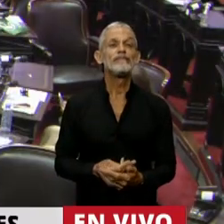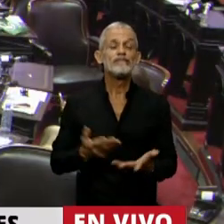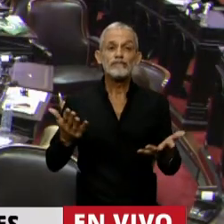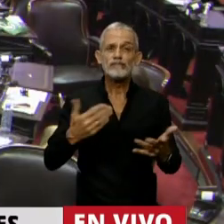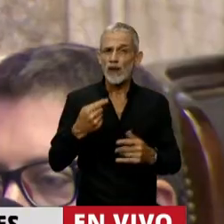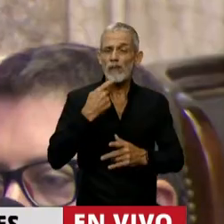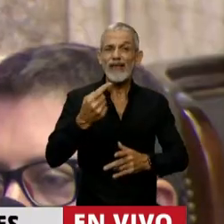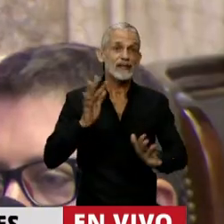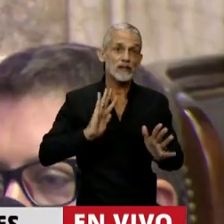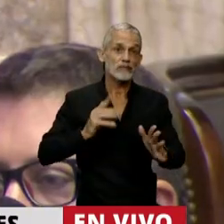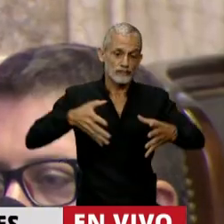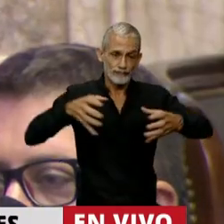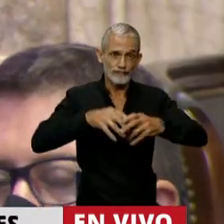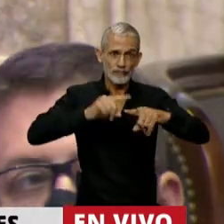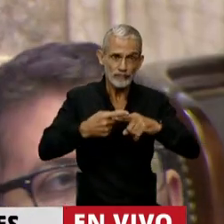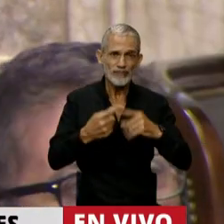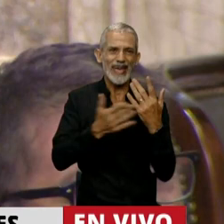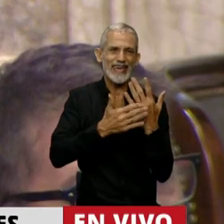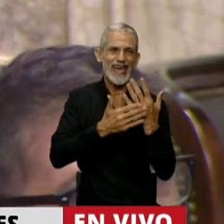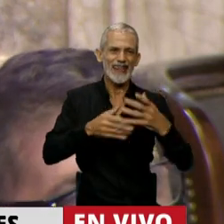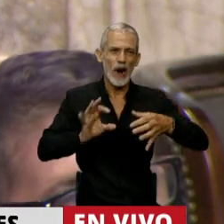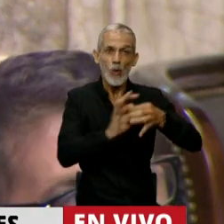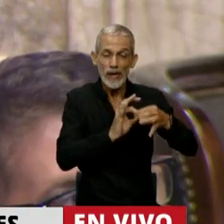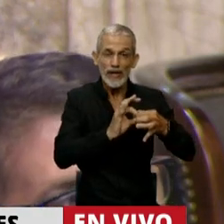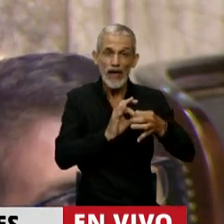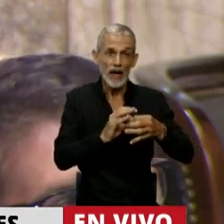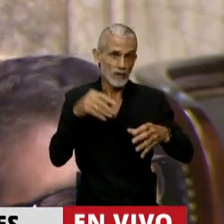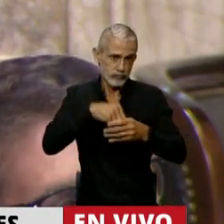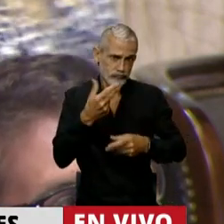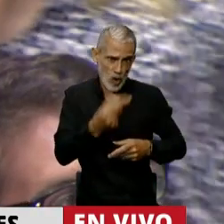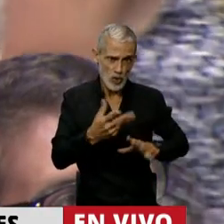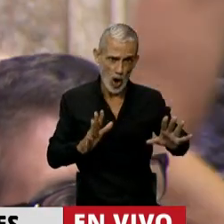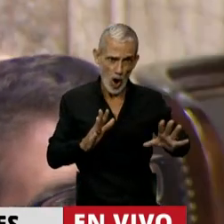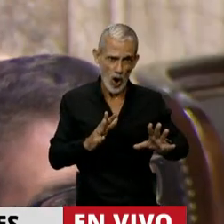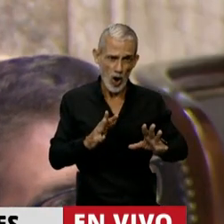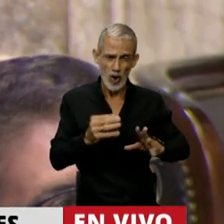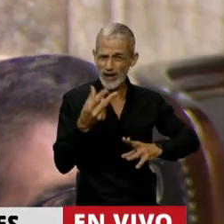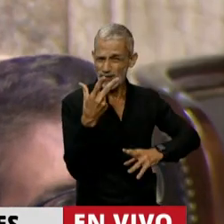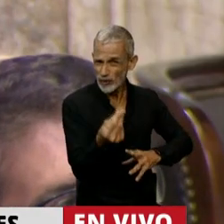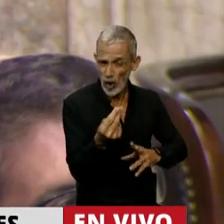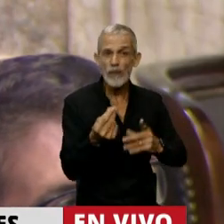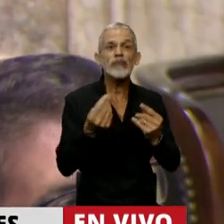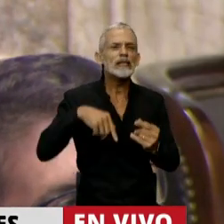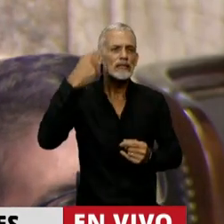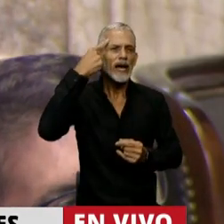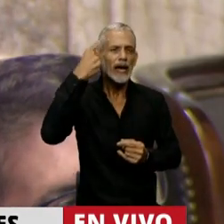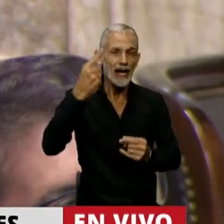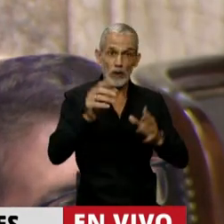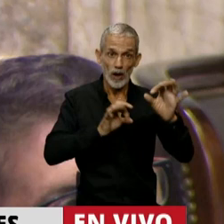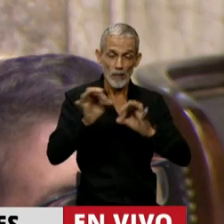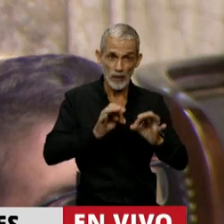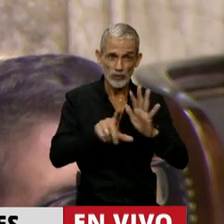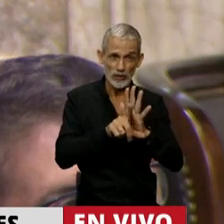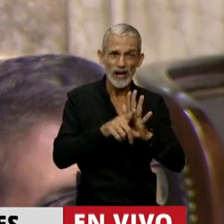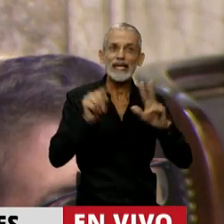Para decir que en nombre de Izquierda Socialista en el Frente de Izquierda Unida rechazamos categóricamente lo que consideramos, y le ponemos